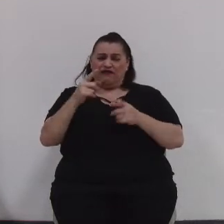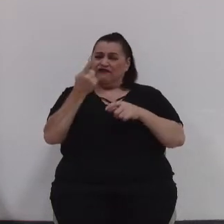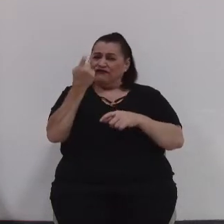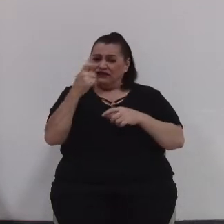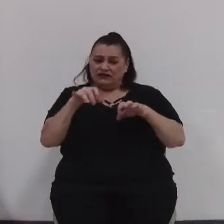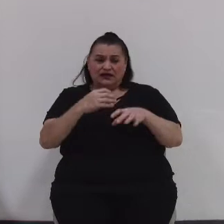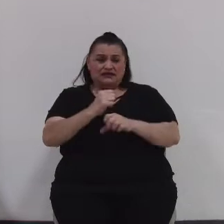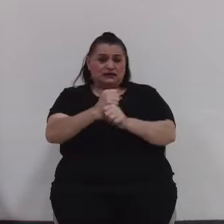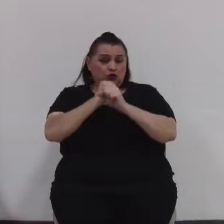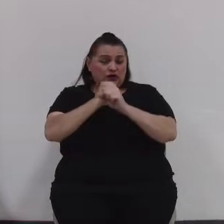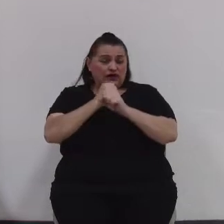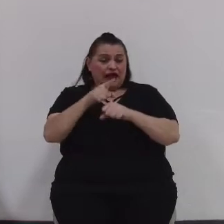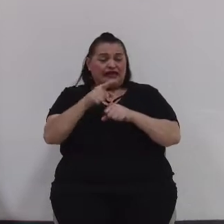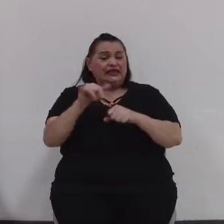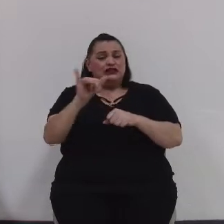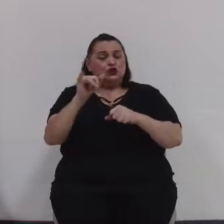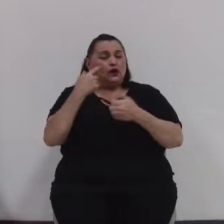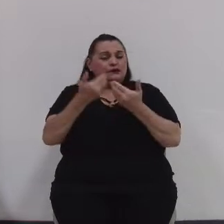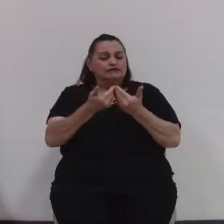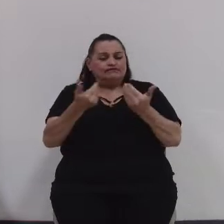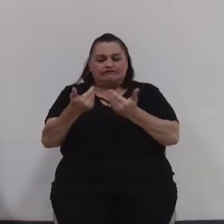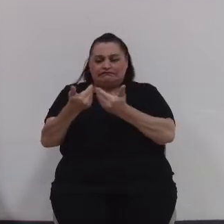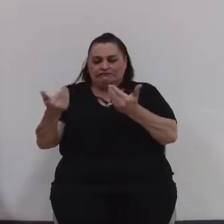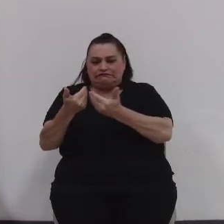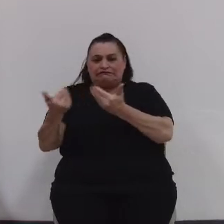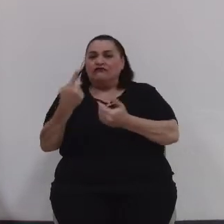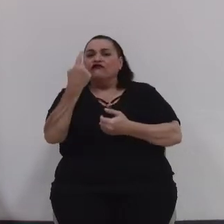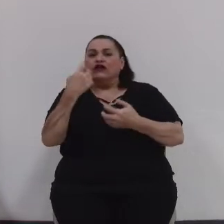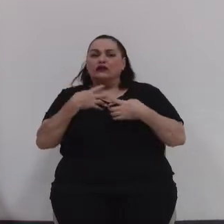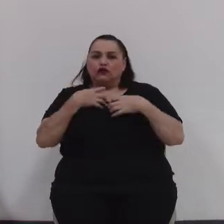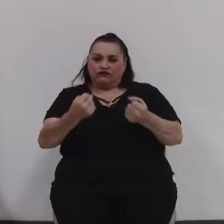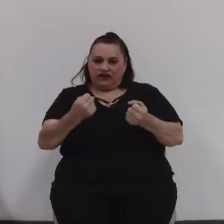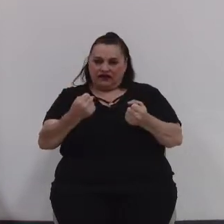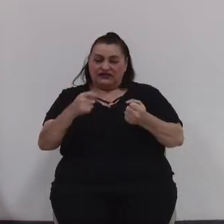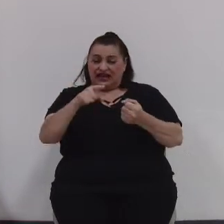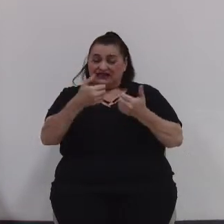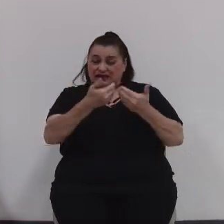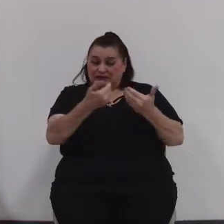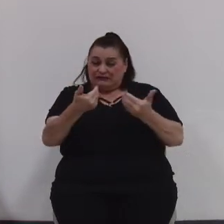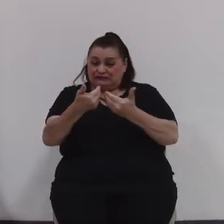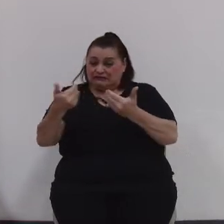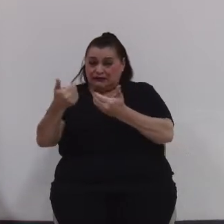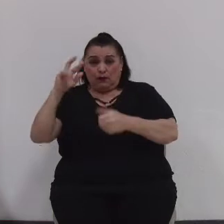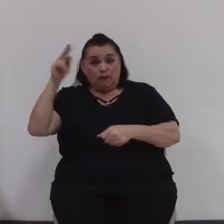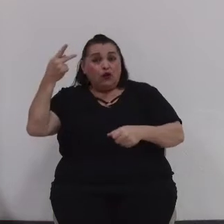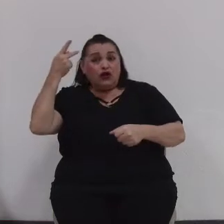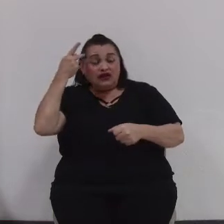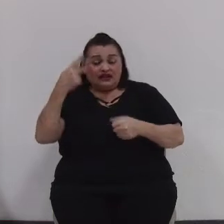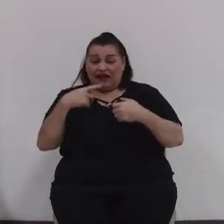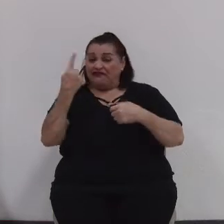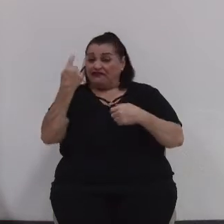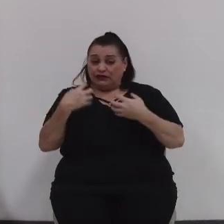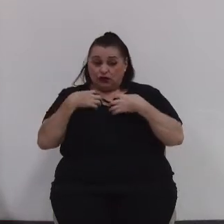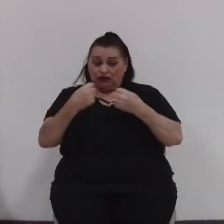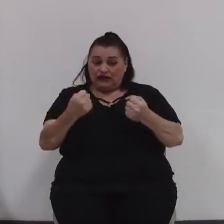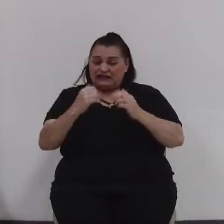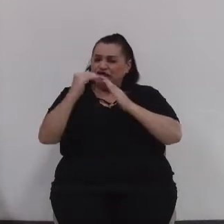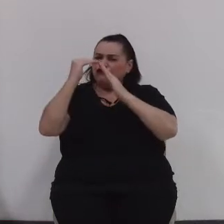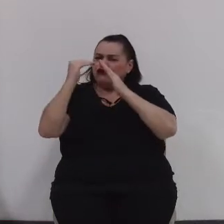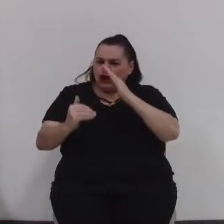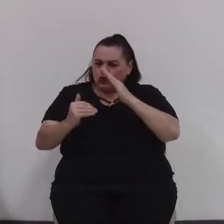ir unidas a la polarización y la desconfianza. Esta polarización política y desconfianza reducen la capacidad de